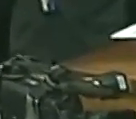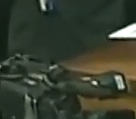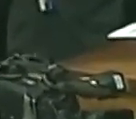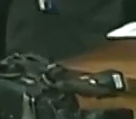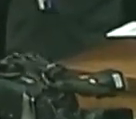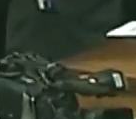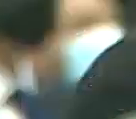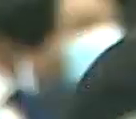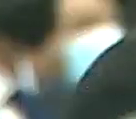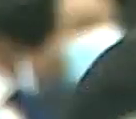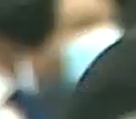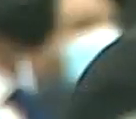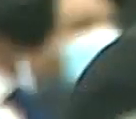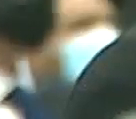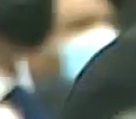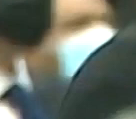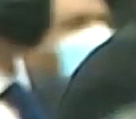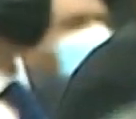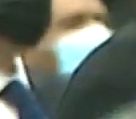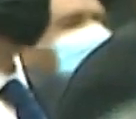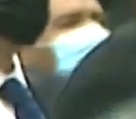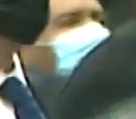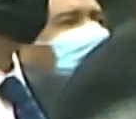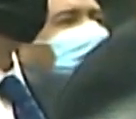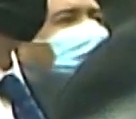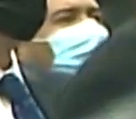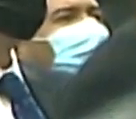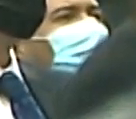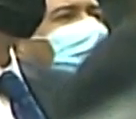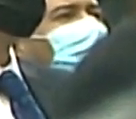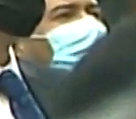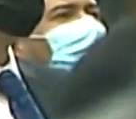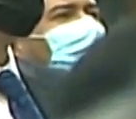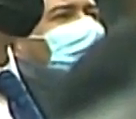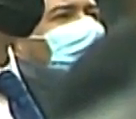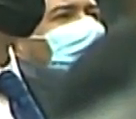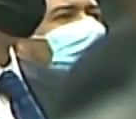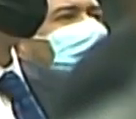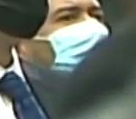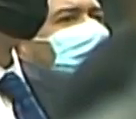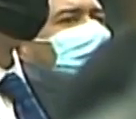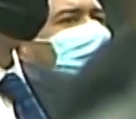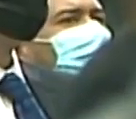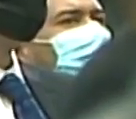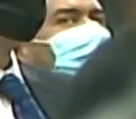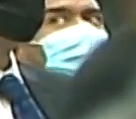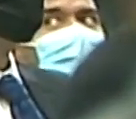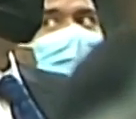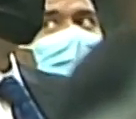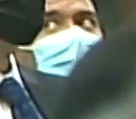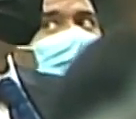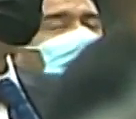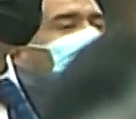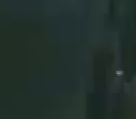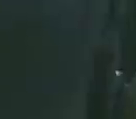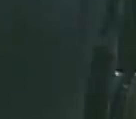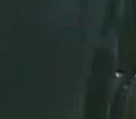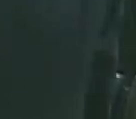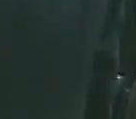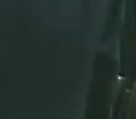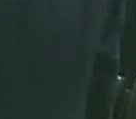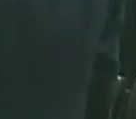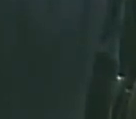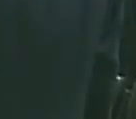que el cielo formó, la América toda existe en nación, y si